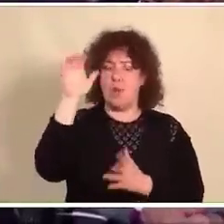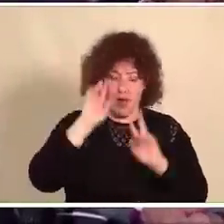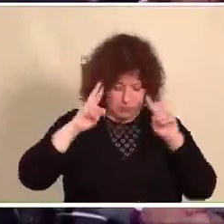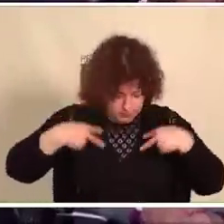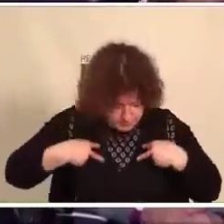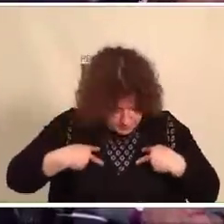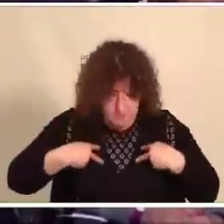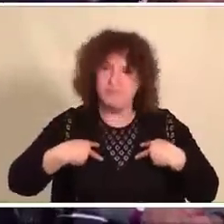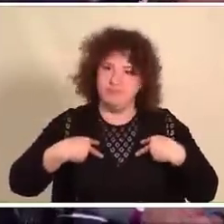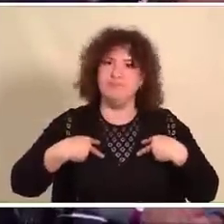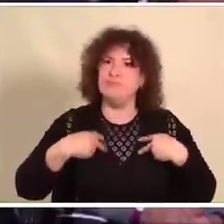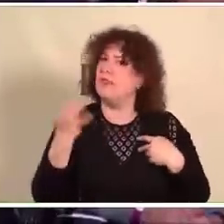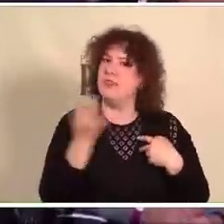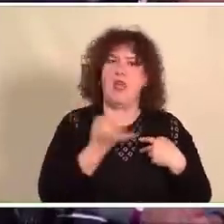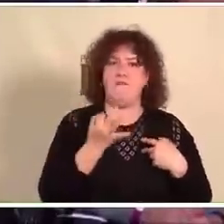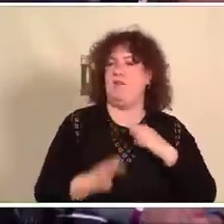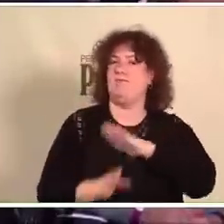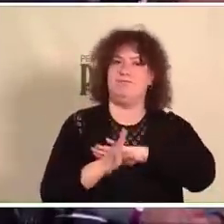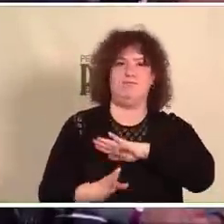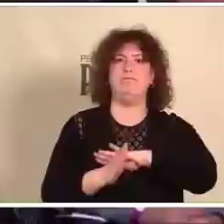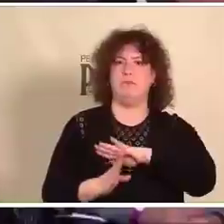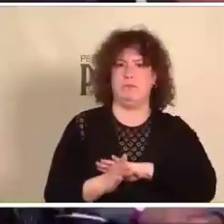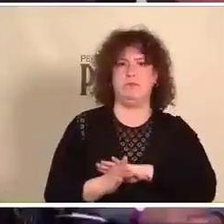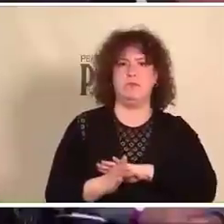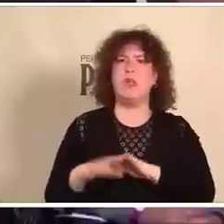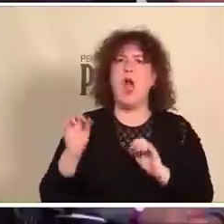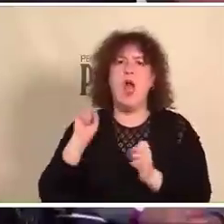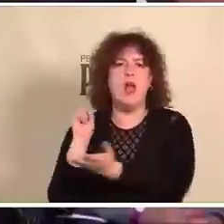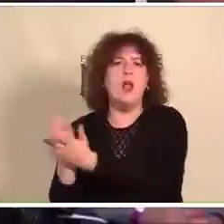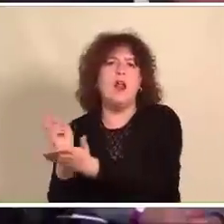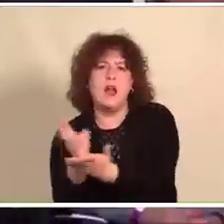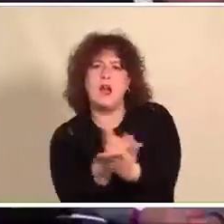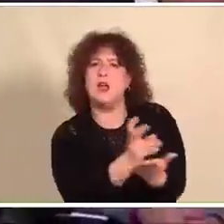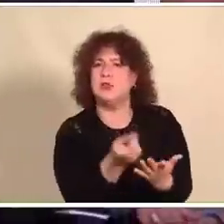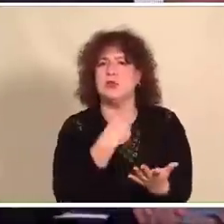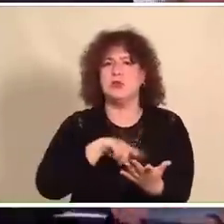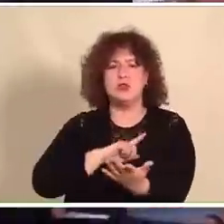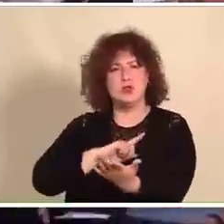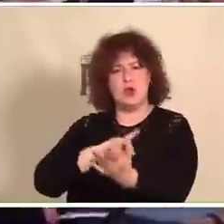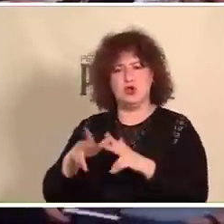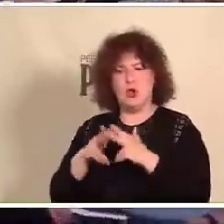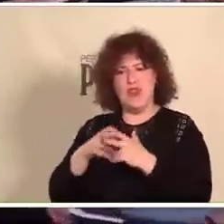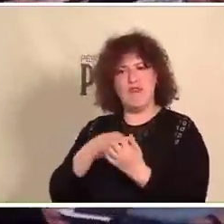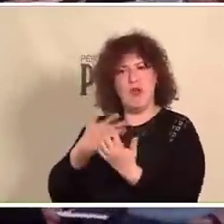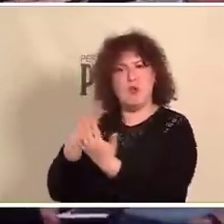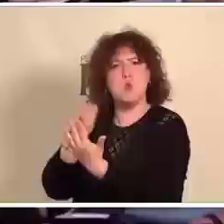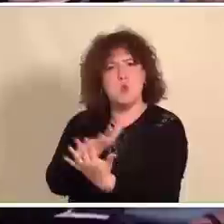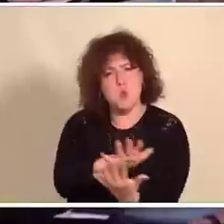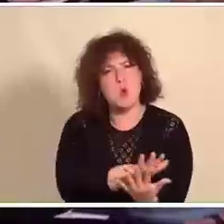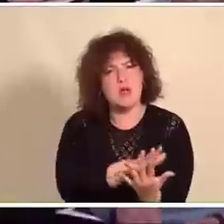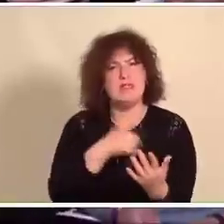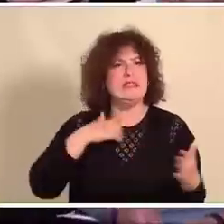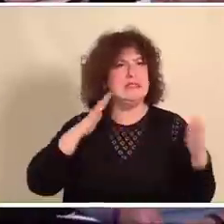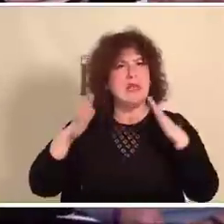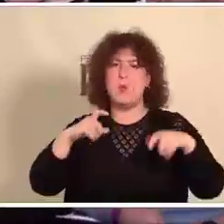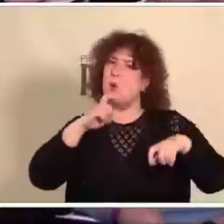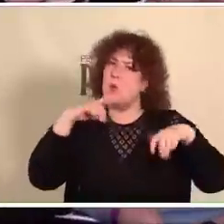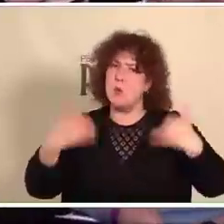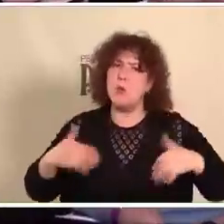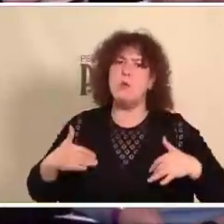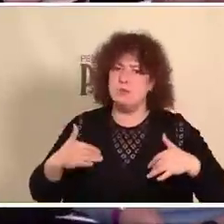que esté a la altura de los enormes retos que Debemos enfrentar como sociedad y de los tiempos que corren